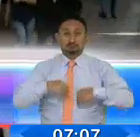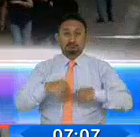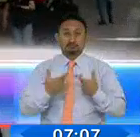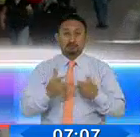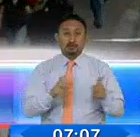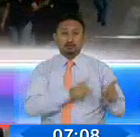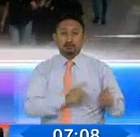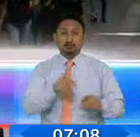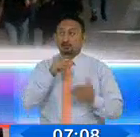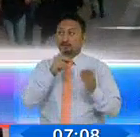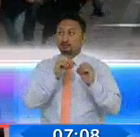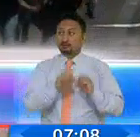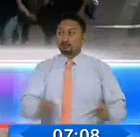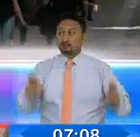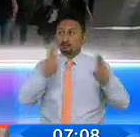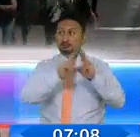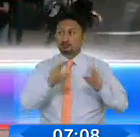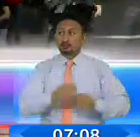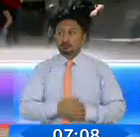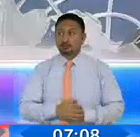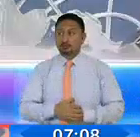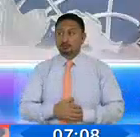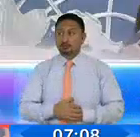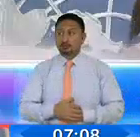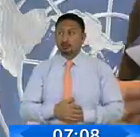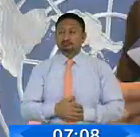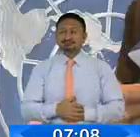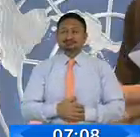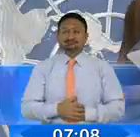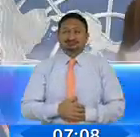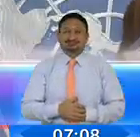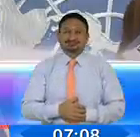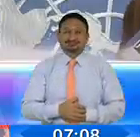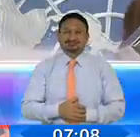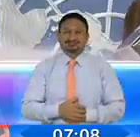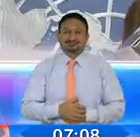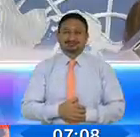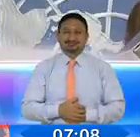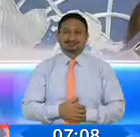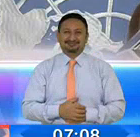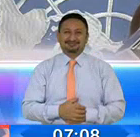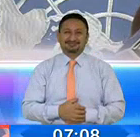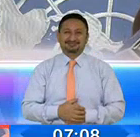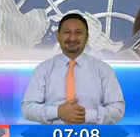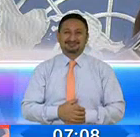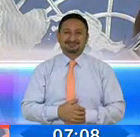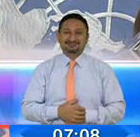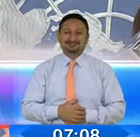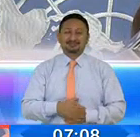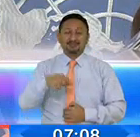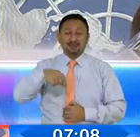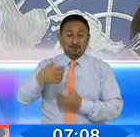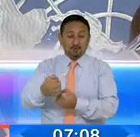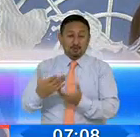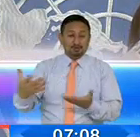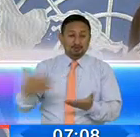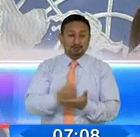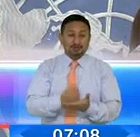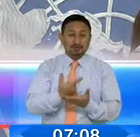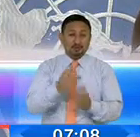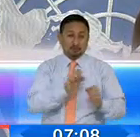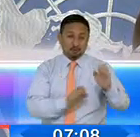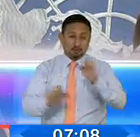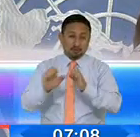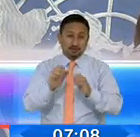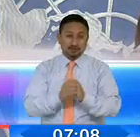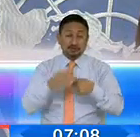Naciones Unidas para el Desarrollo mira con preocupación. Y la estimación que está recogida en la evaluación que se hizo sobre lo ocurrido